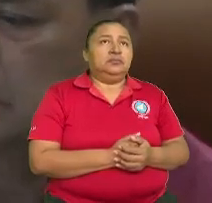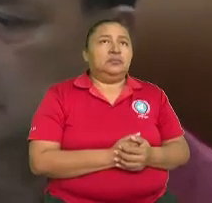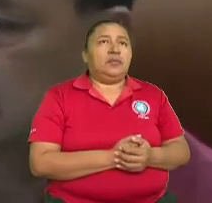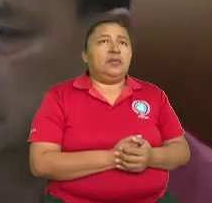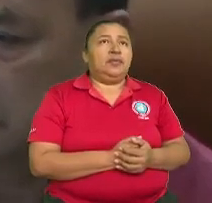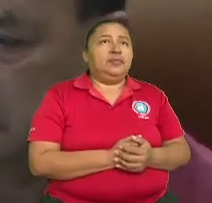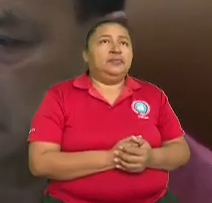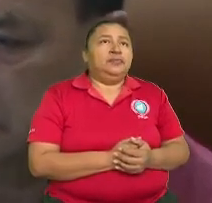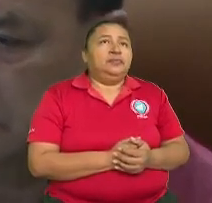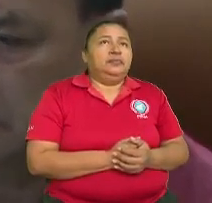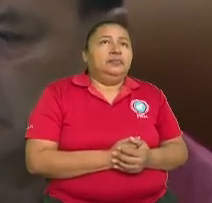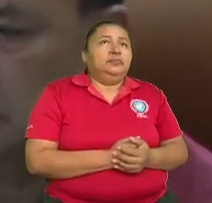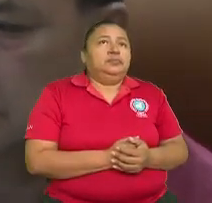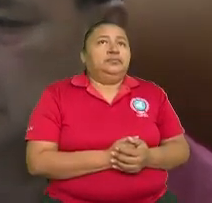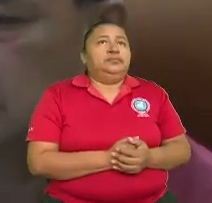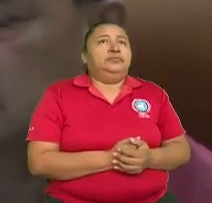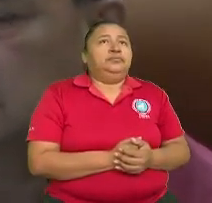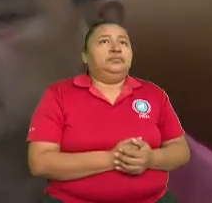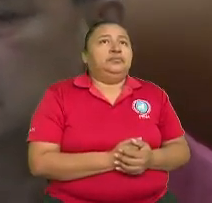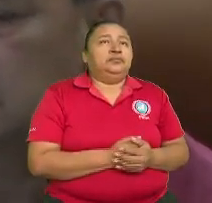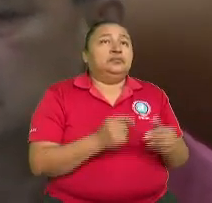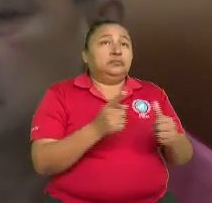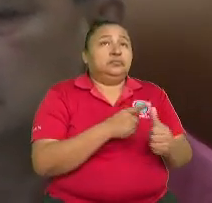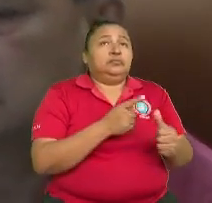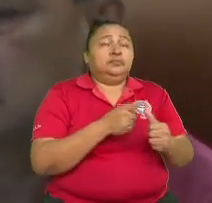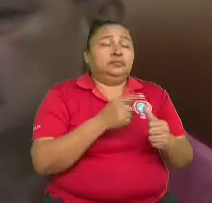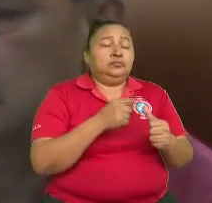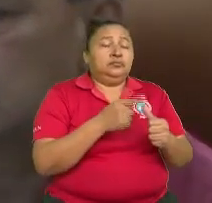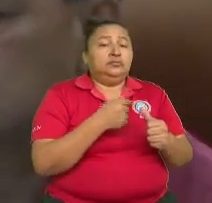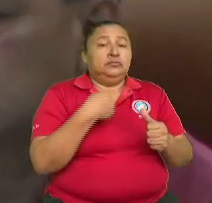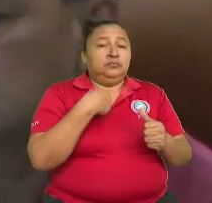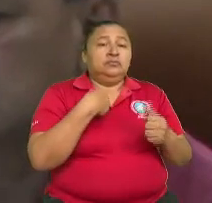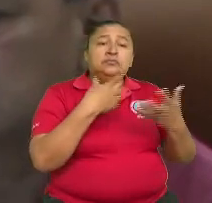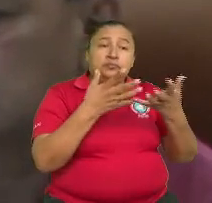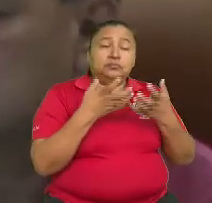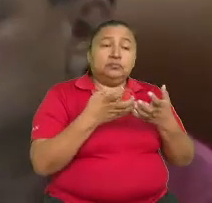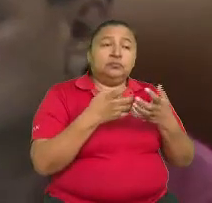Primero que todo, yo quisiera